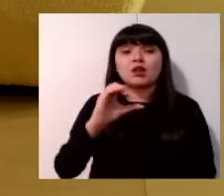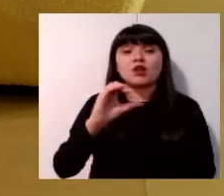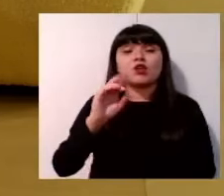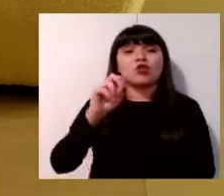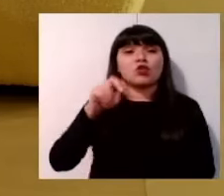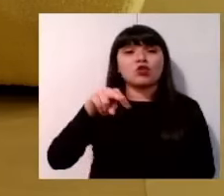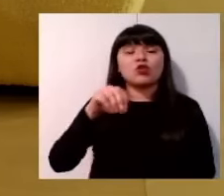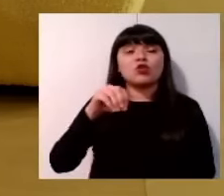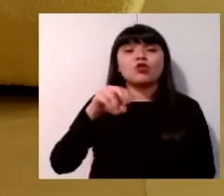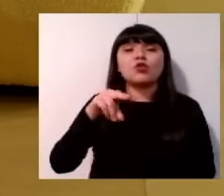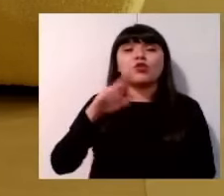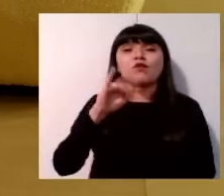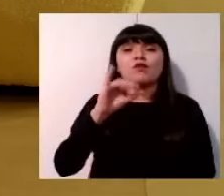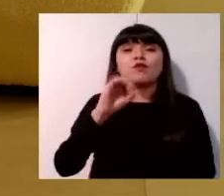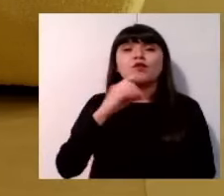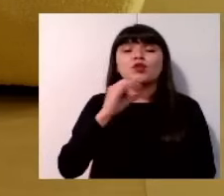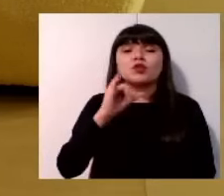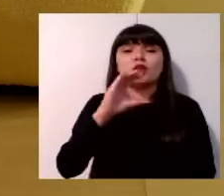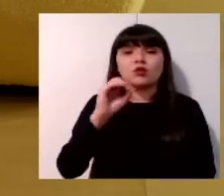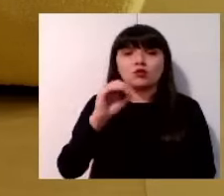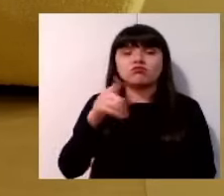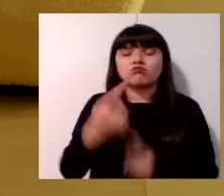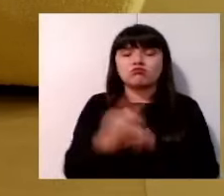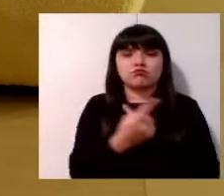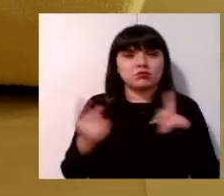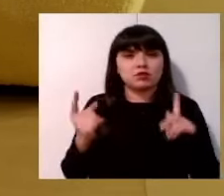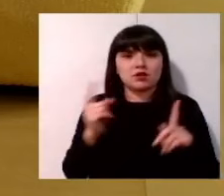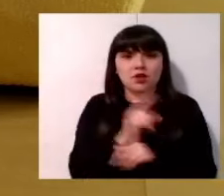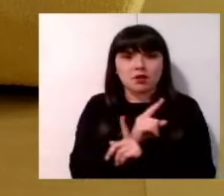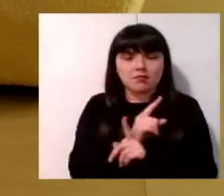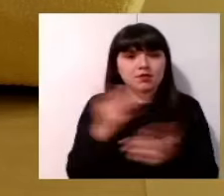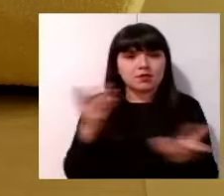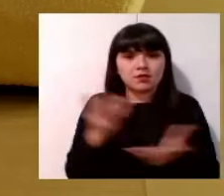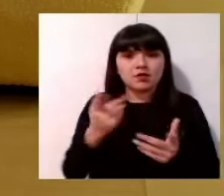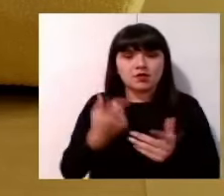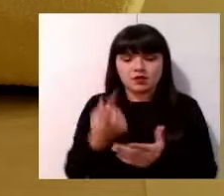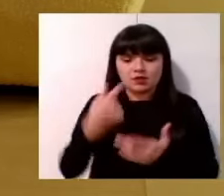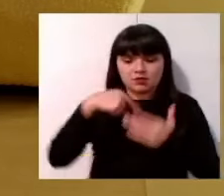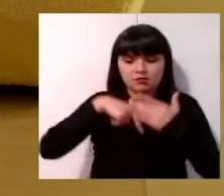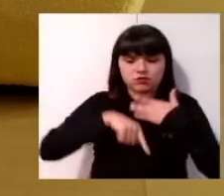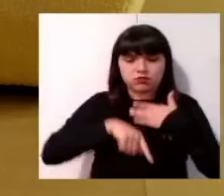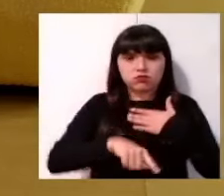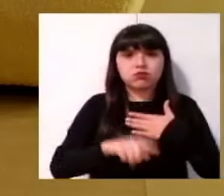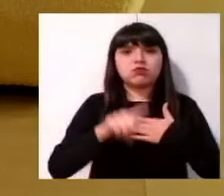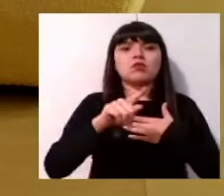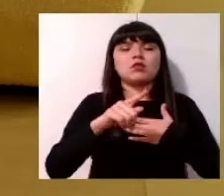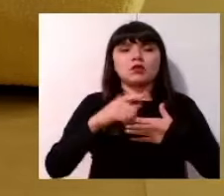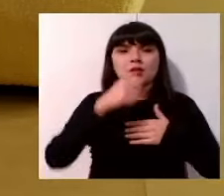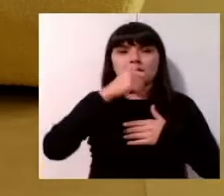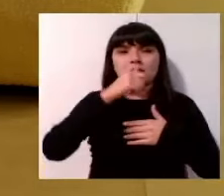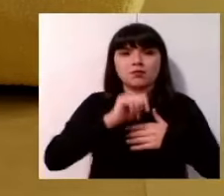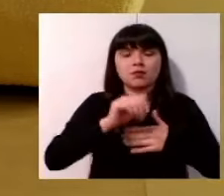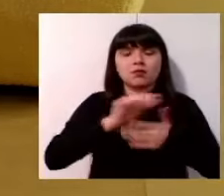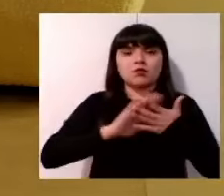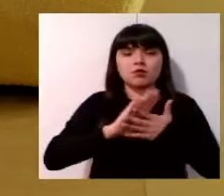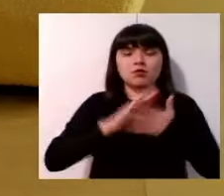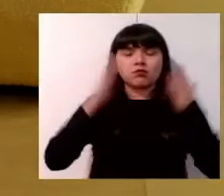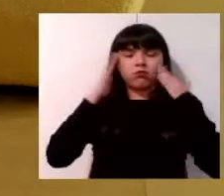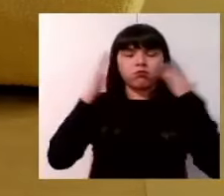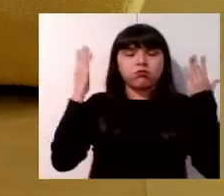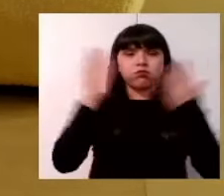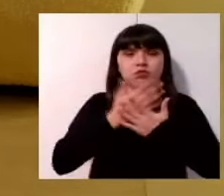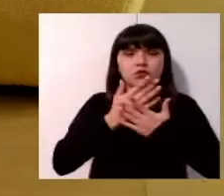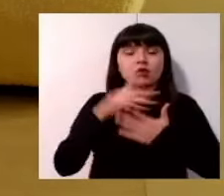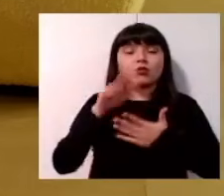es cambia los ciclos, el reloj interno que tenemos, como que lo setea. Entonces, si uno usa